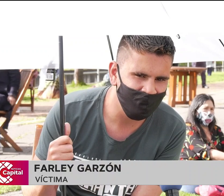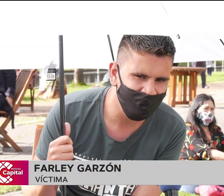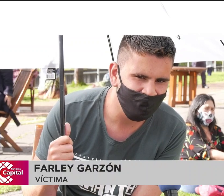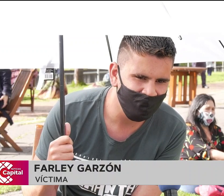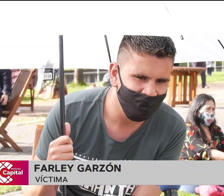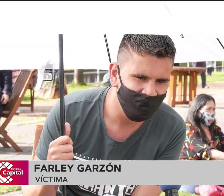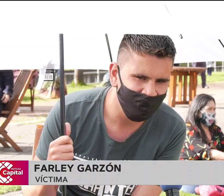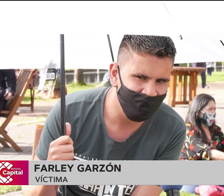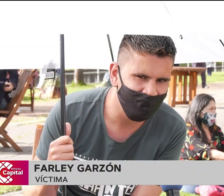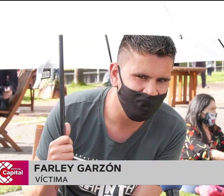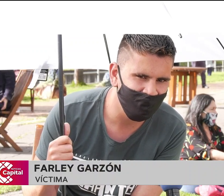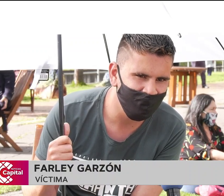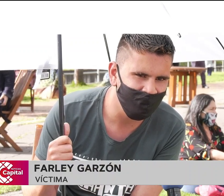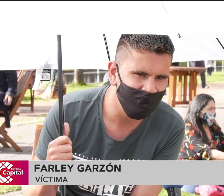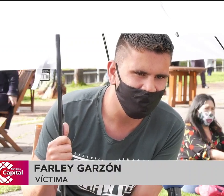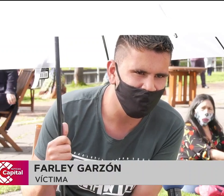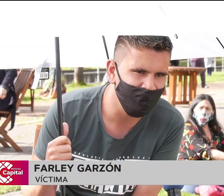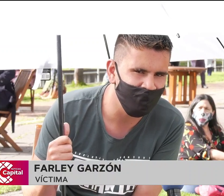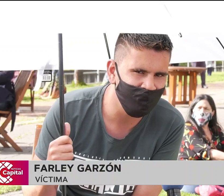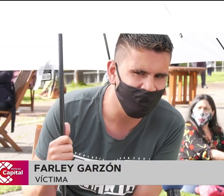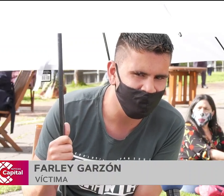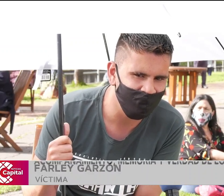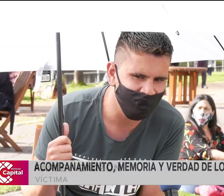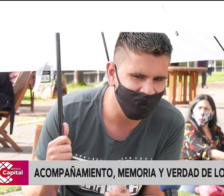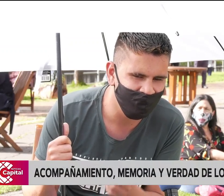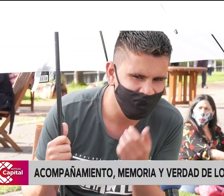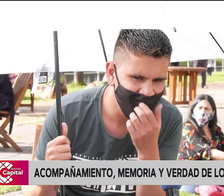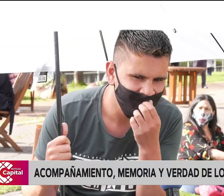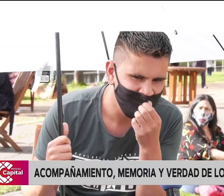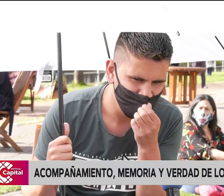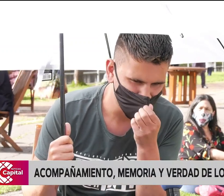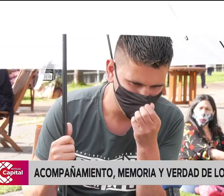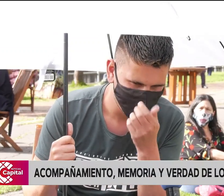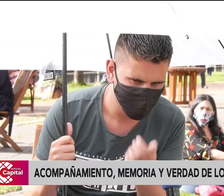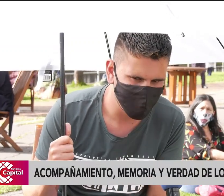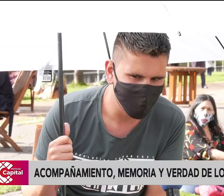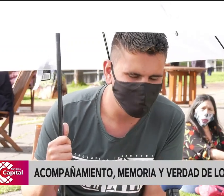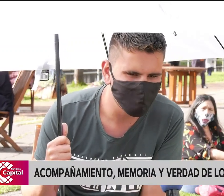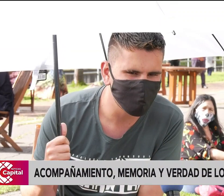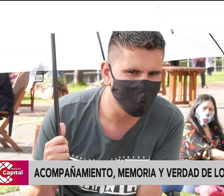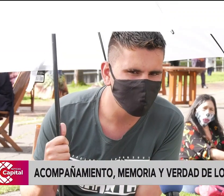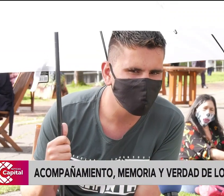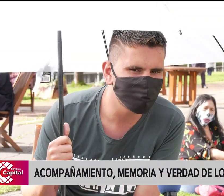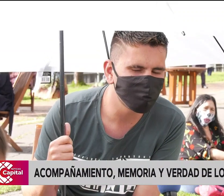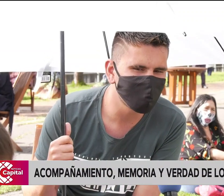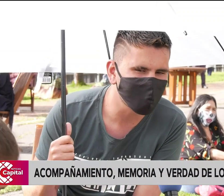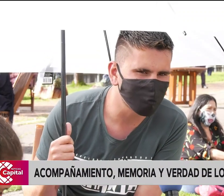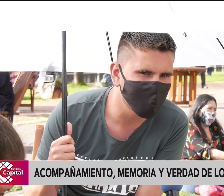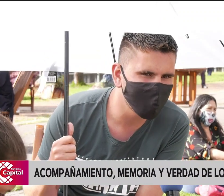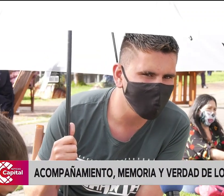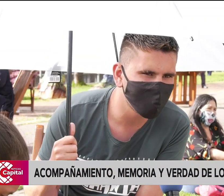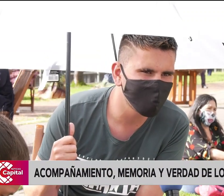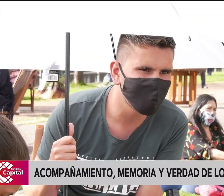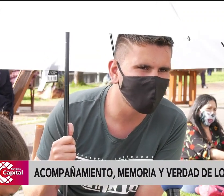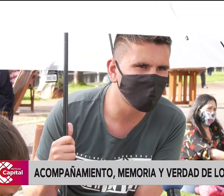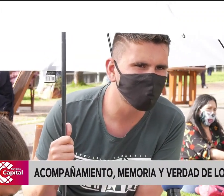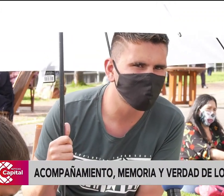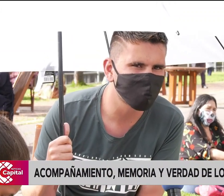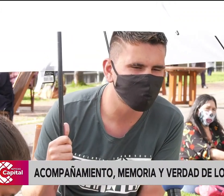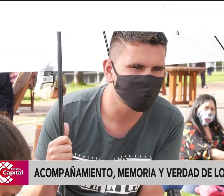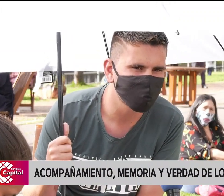para exigirle al gobierno y a la alcaldía que por favor nos respeten